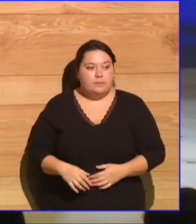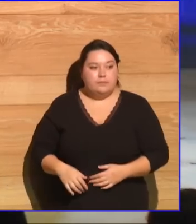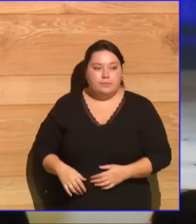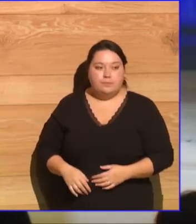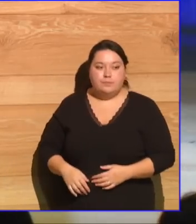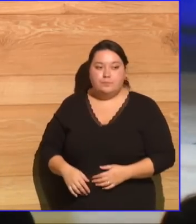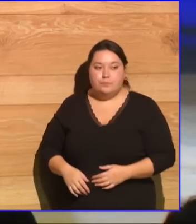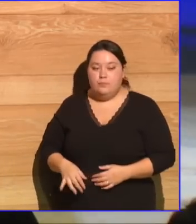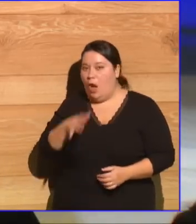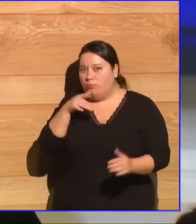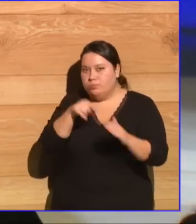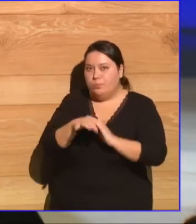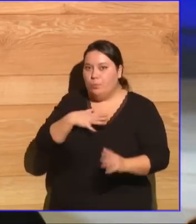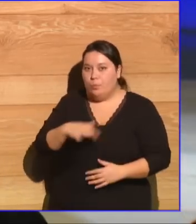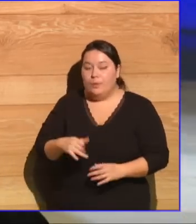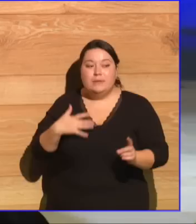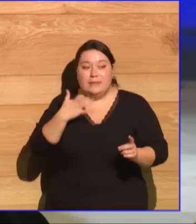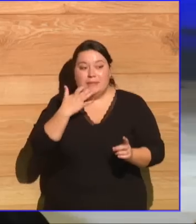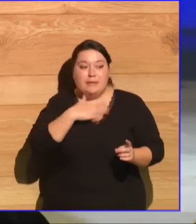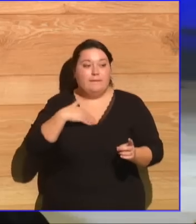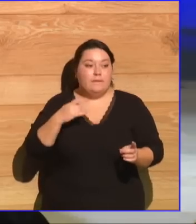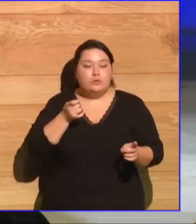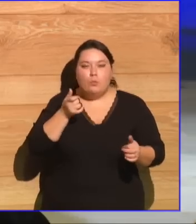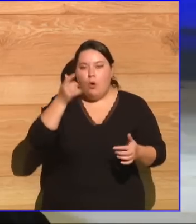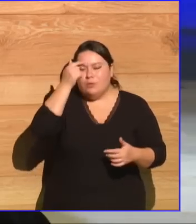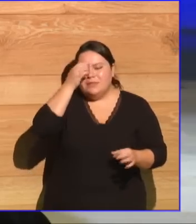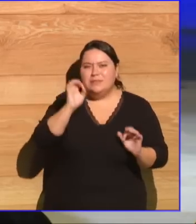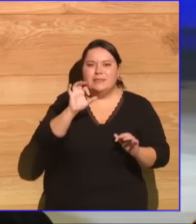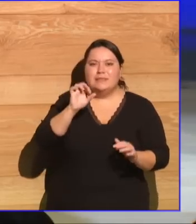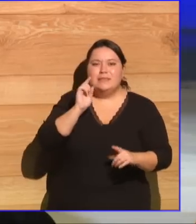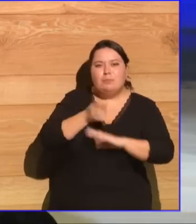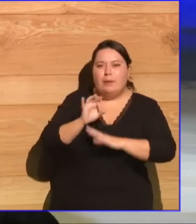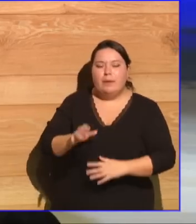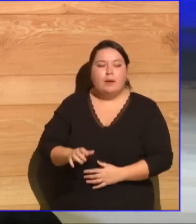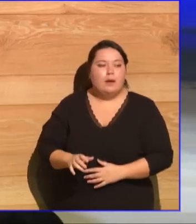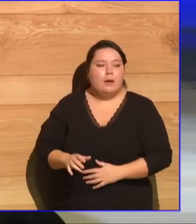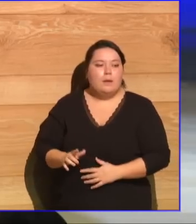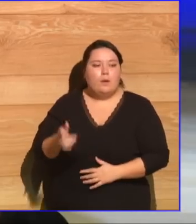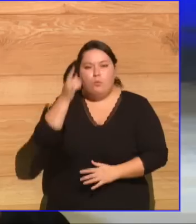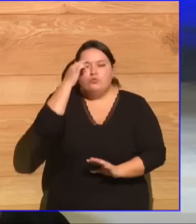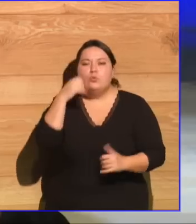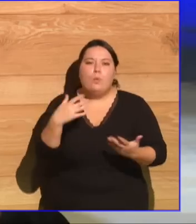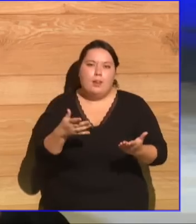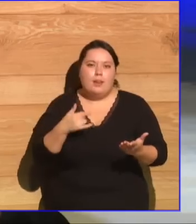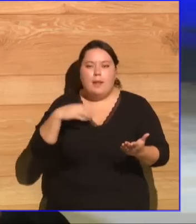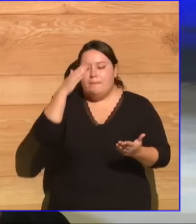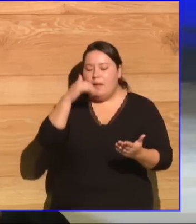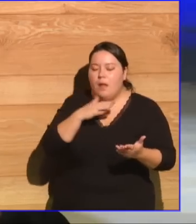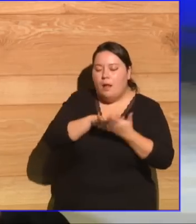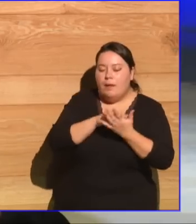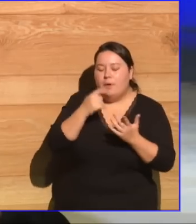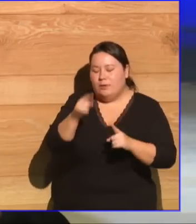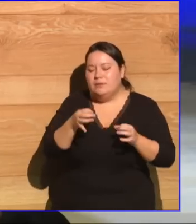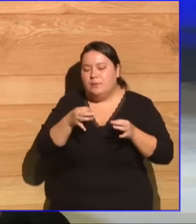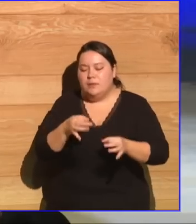ahora lo desarrollamos si queréis, pero sí que se apunta a partir de ahora cierta obsesión de Spielberg, que antes era como voy a hablar del padre y el padre siempre está